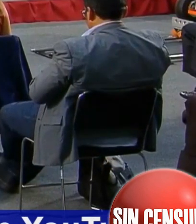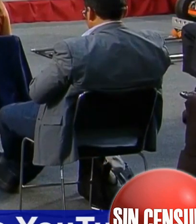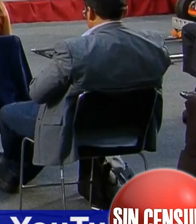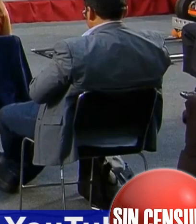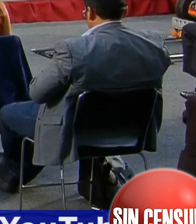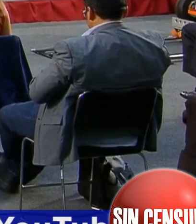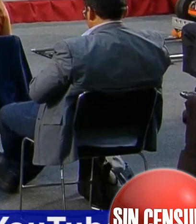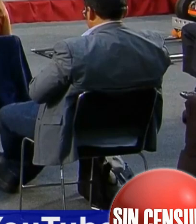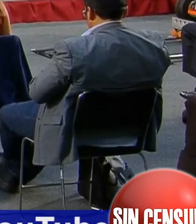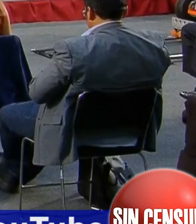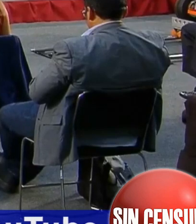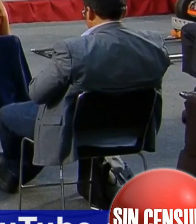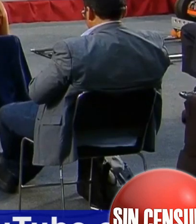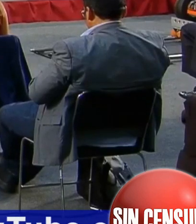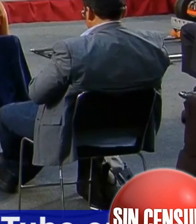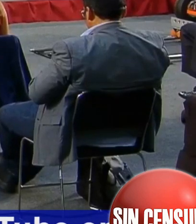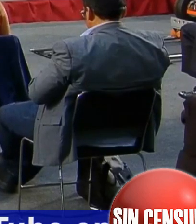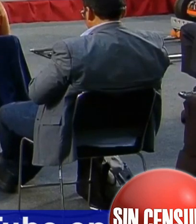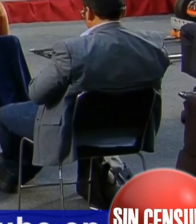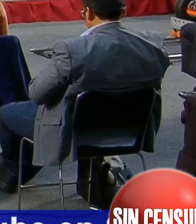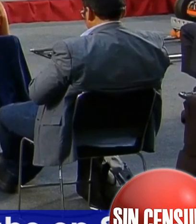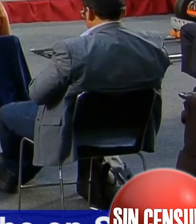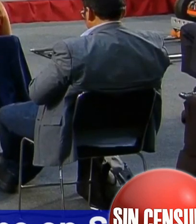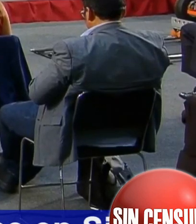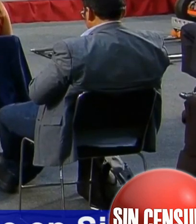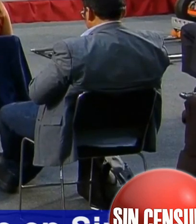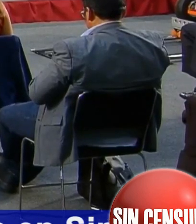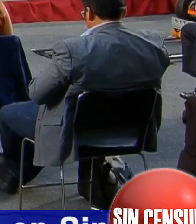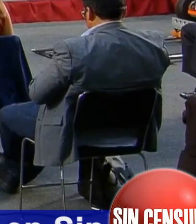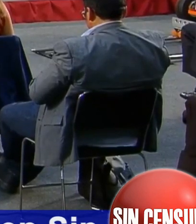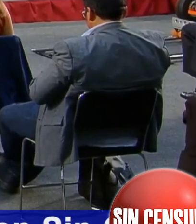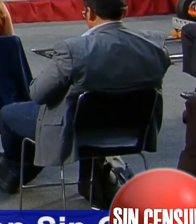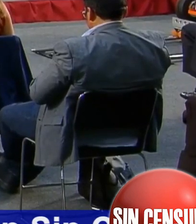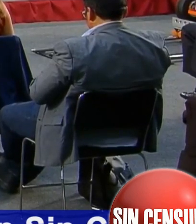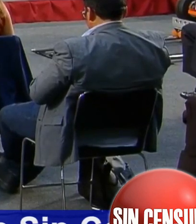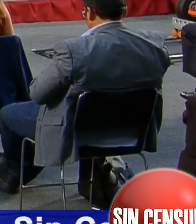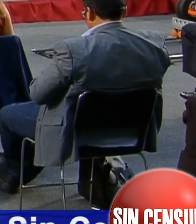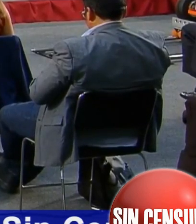Si eso fuese cierto, no hubiese habido una revolución social.